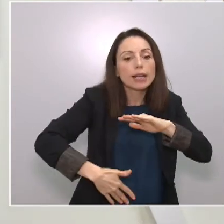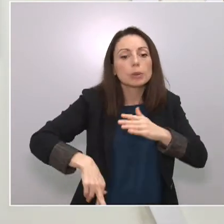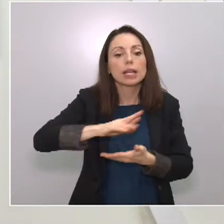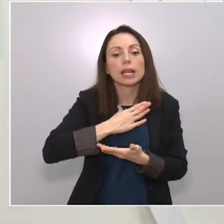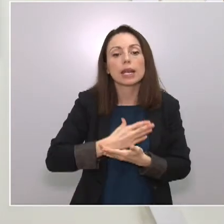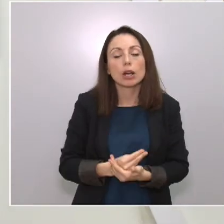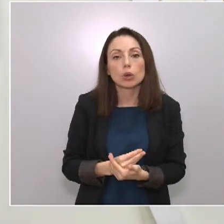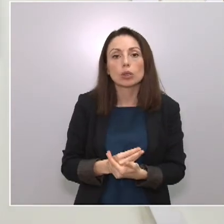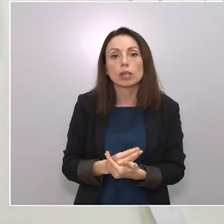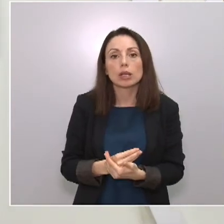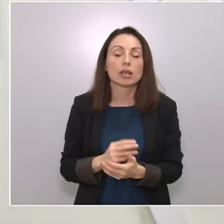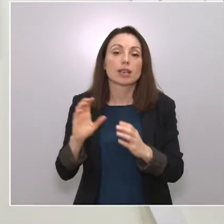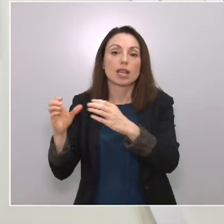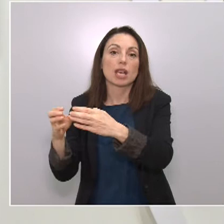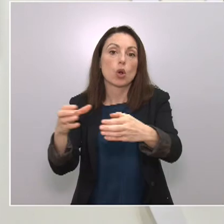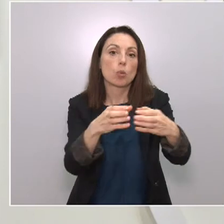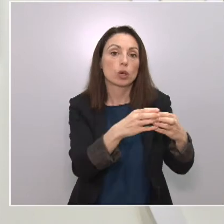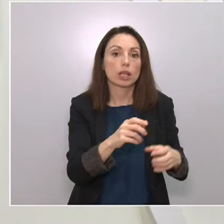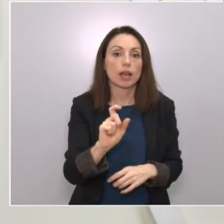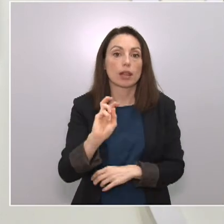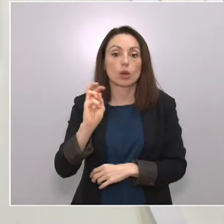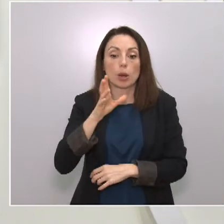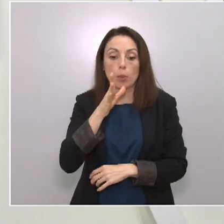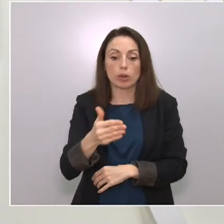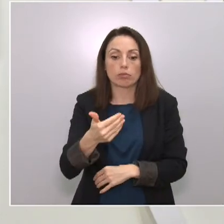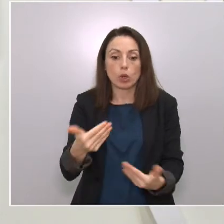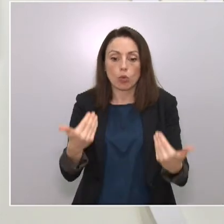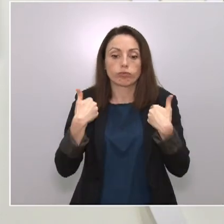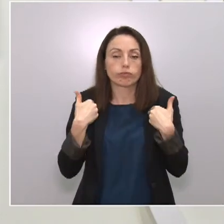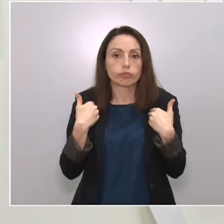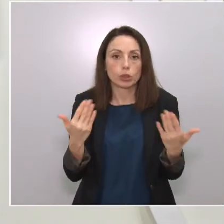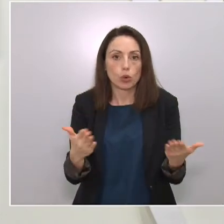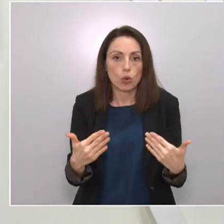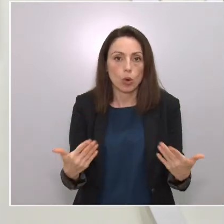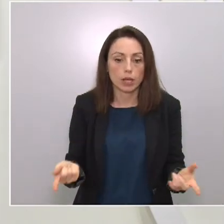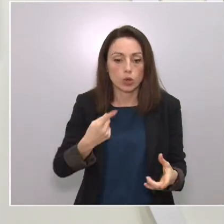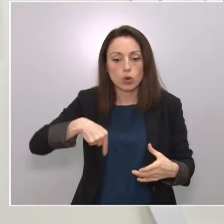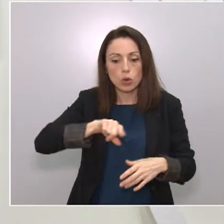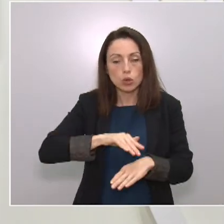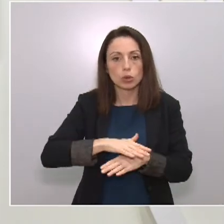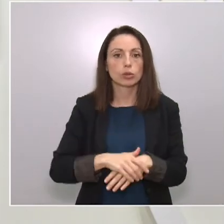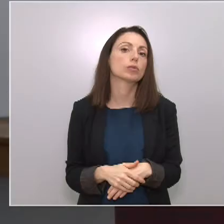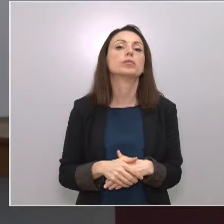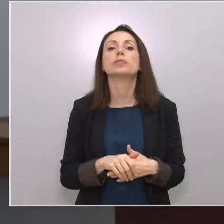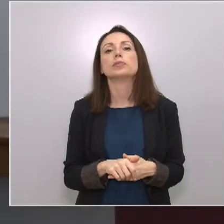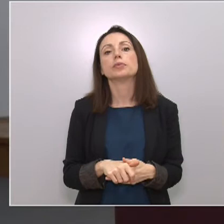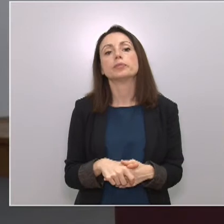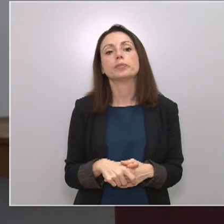Murcia y otras provincias, porque no es competencia ni tenemos el mando en esos efectivos.